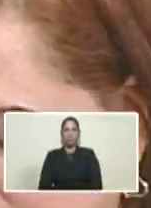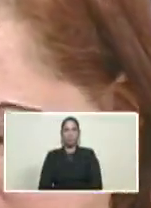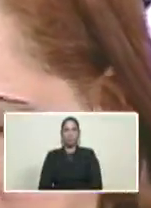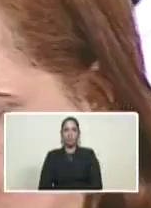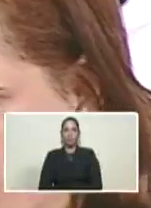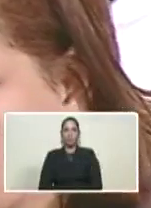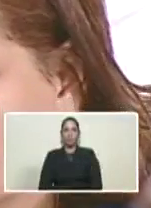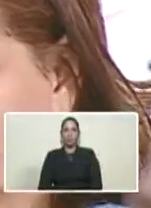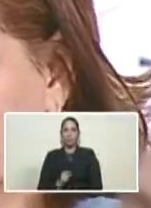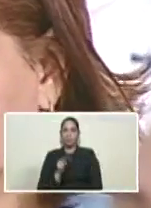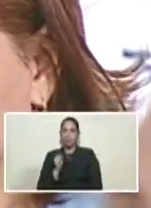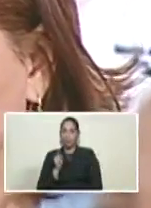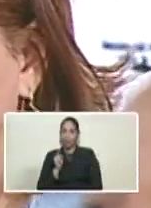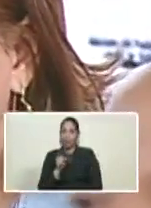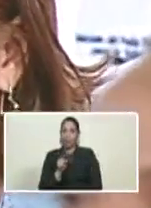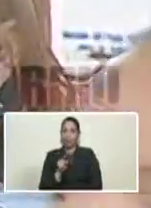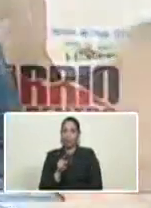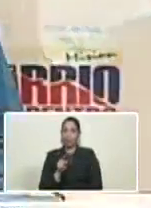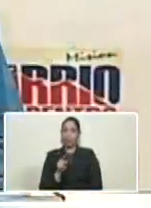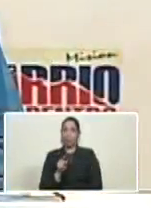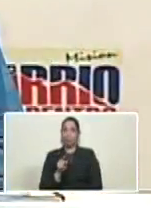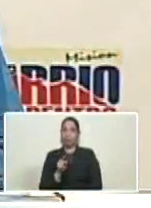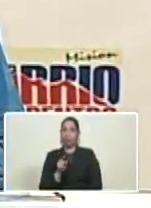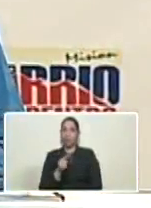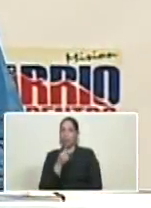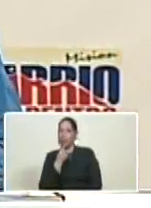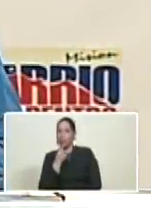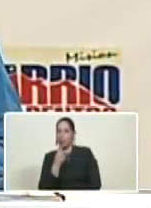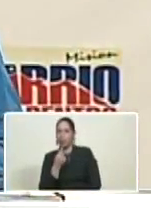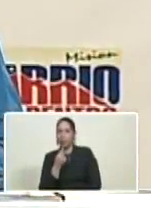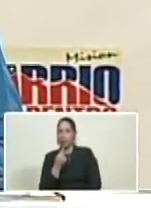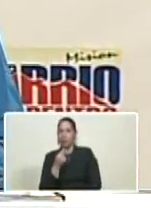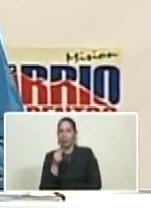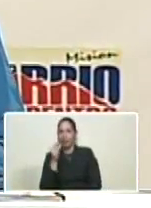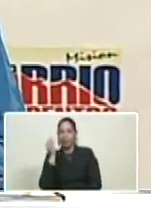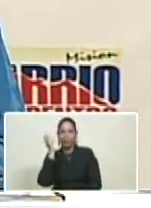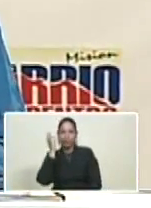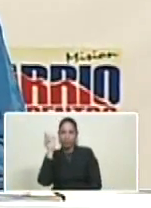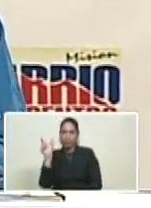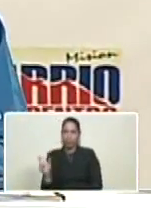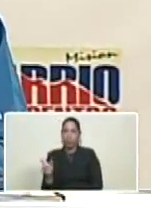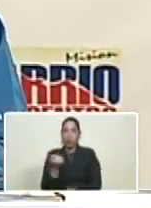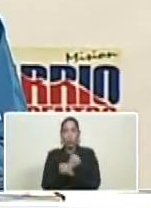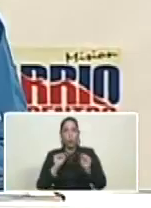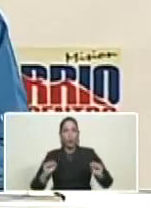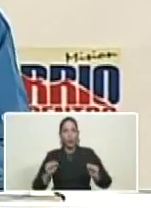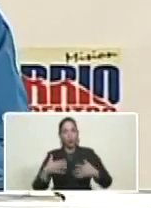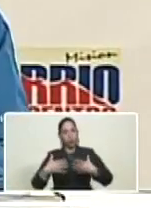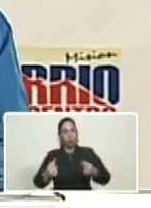Y esto tiene que ver directamente con lo que dice Nilde, lograr la soberanía